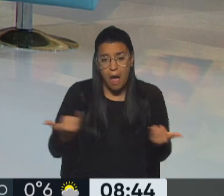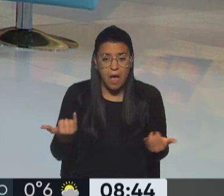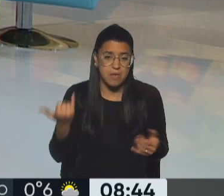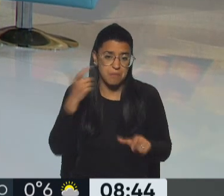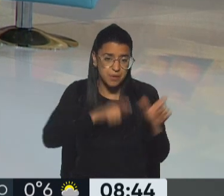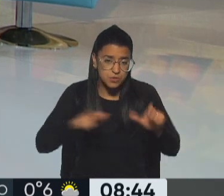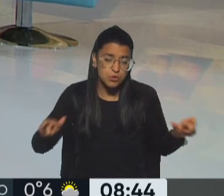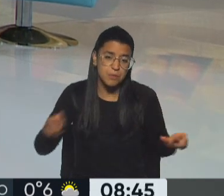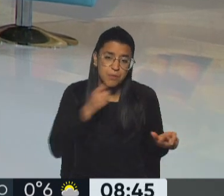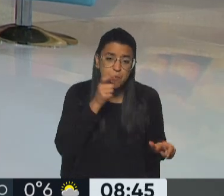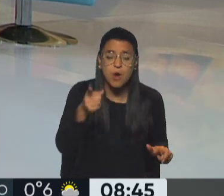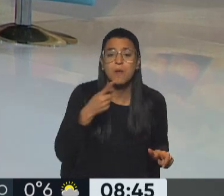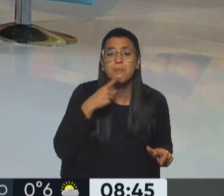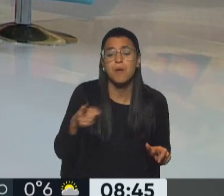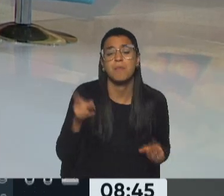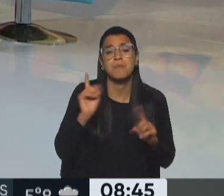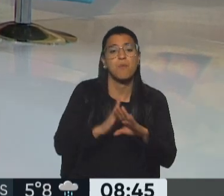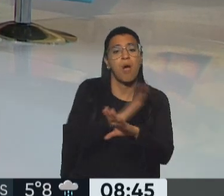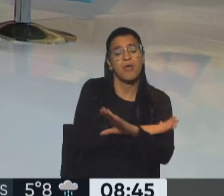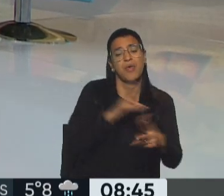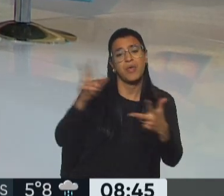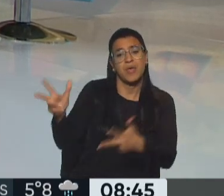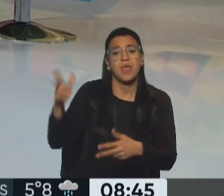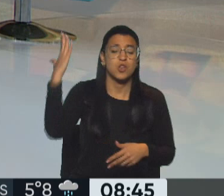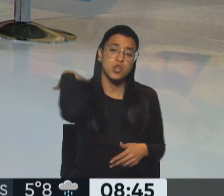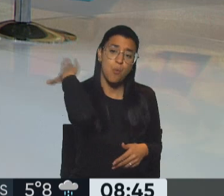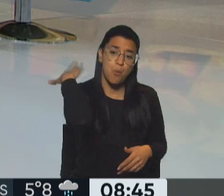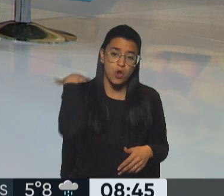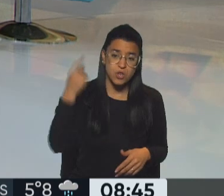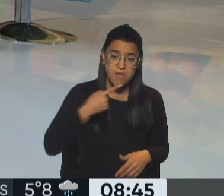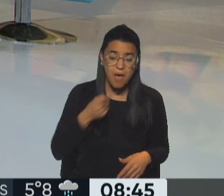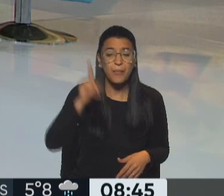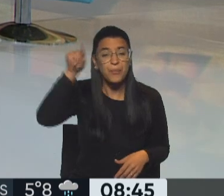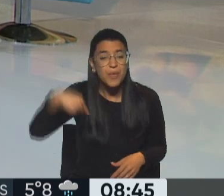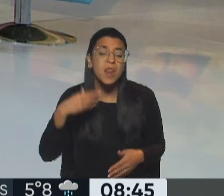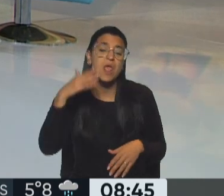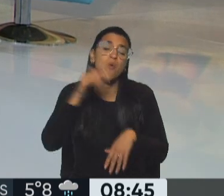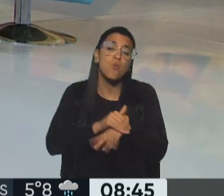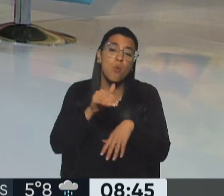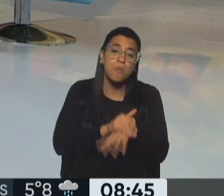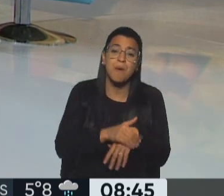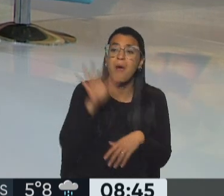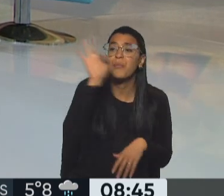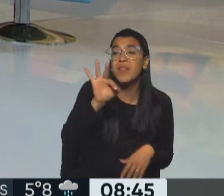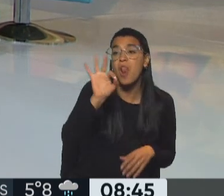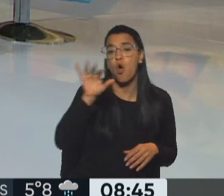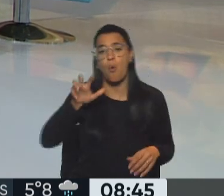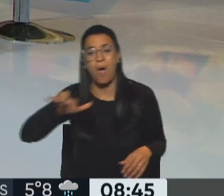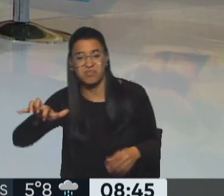humanos, entre ellos hacías mención a la neumonía, tienen origen o viral o bacteriano. Y el que